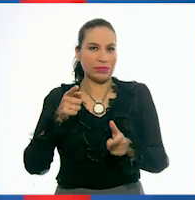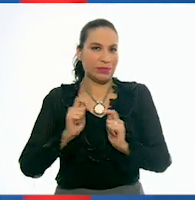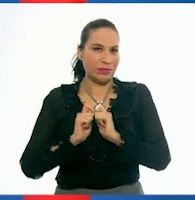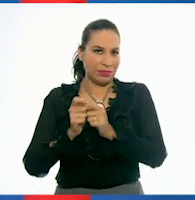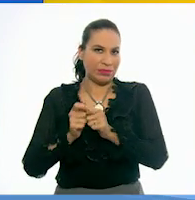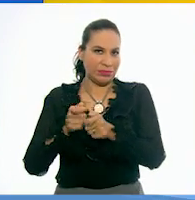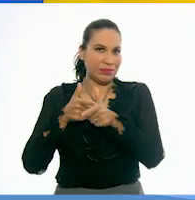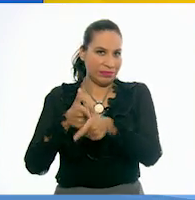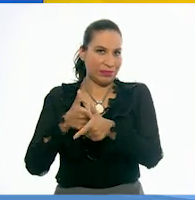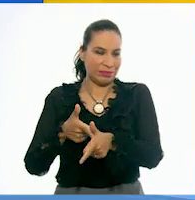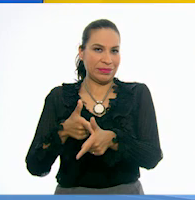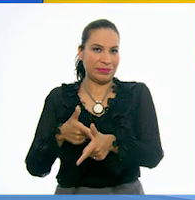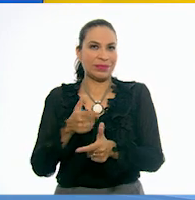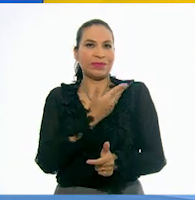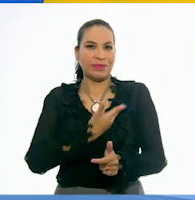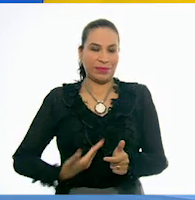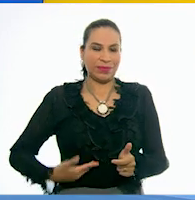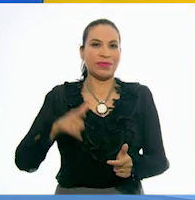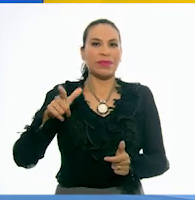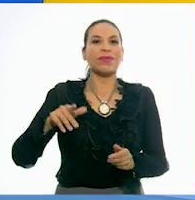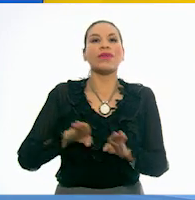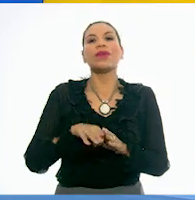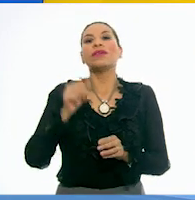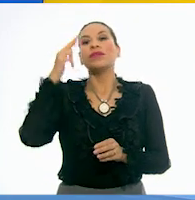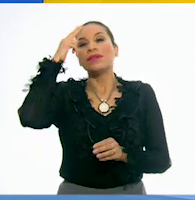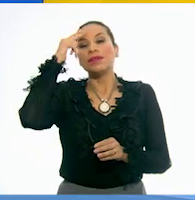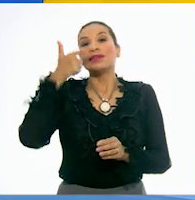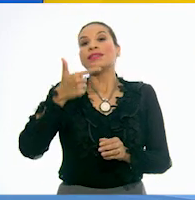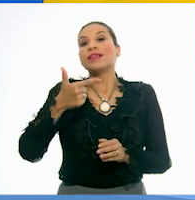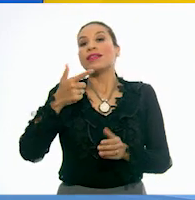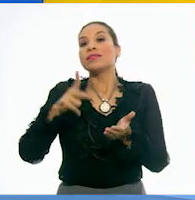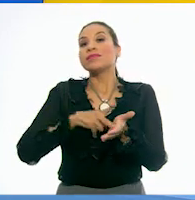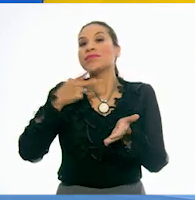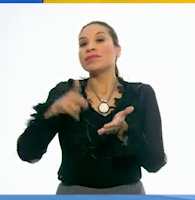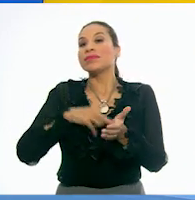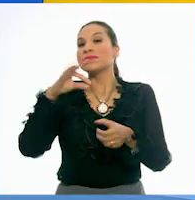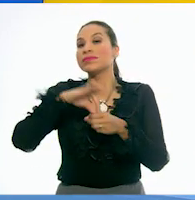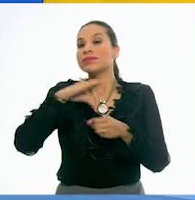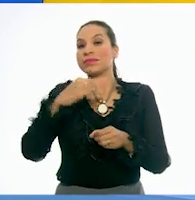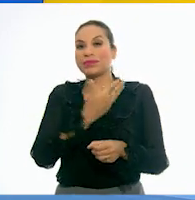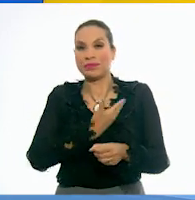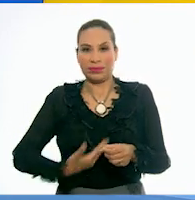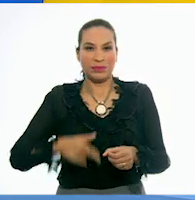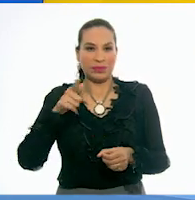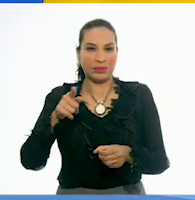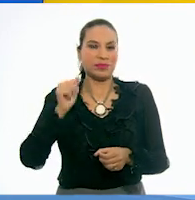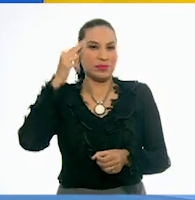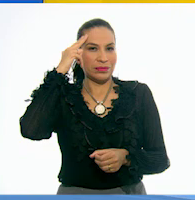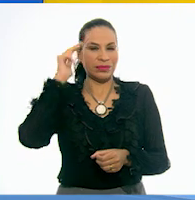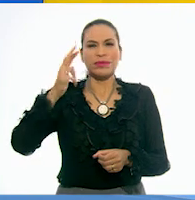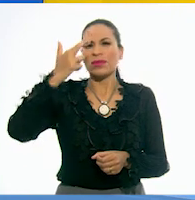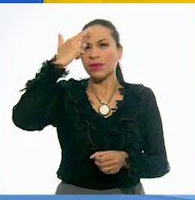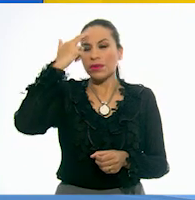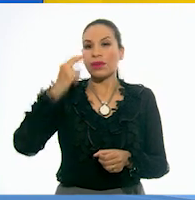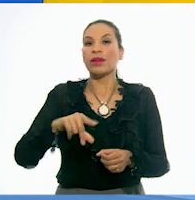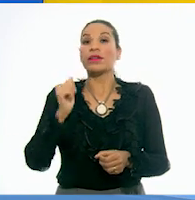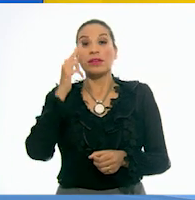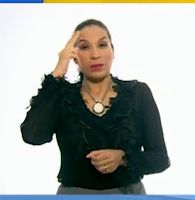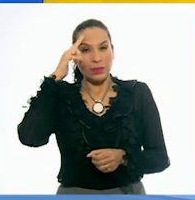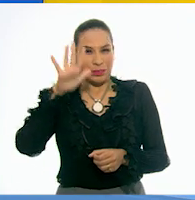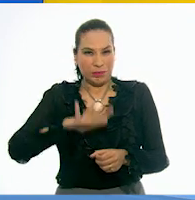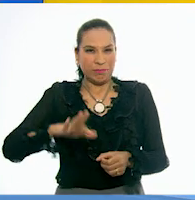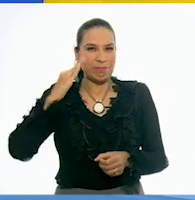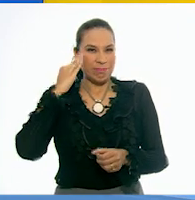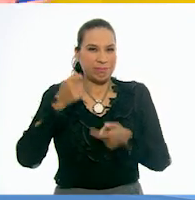presidente. Muy bien, Jenny. Sí, en total fueron 7 los periodos presidenciales de Díaz, aunque recordemos que en el porfiriato